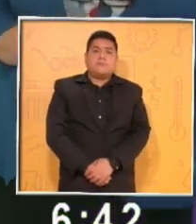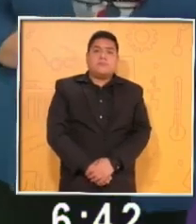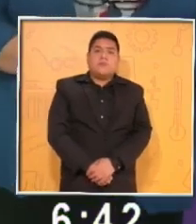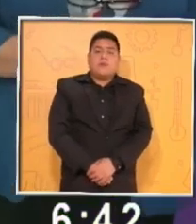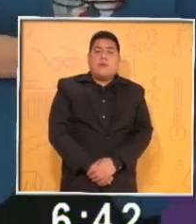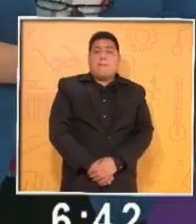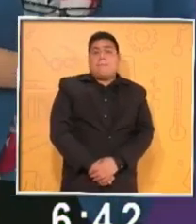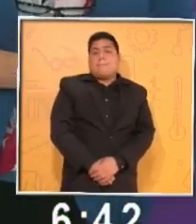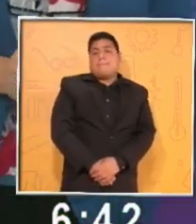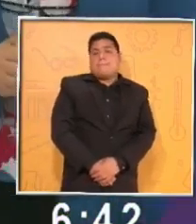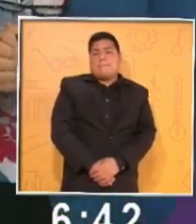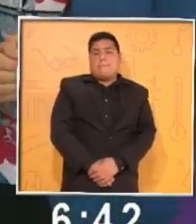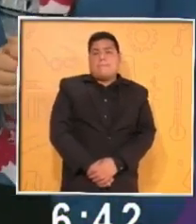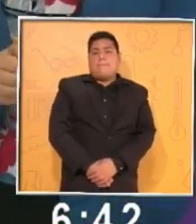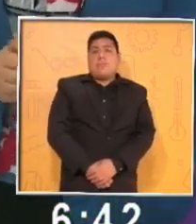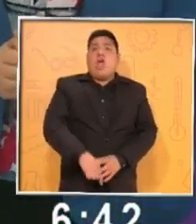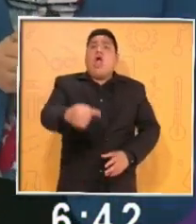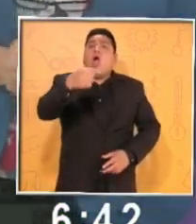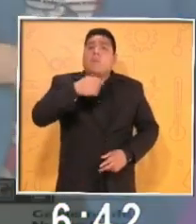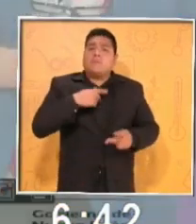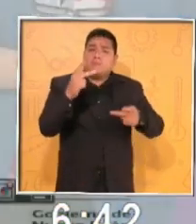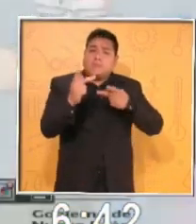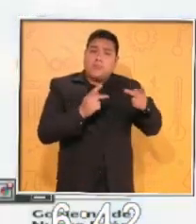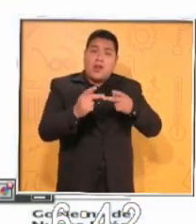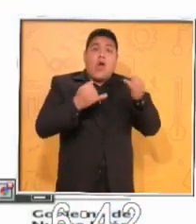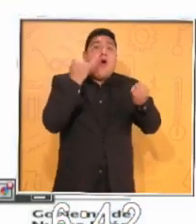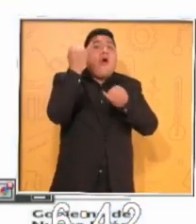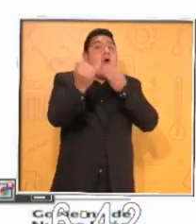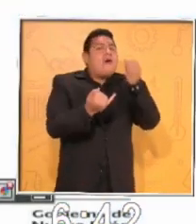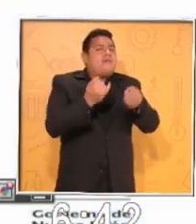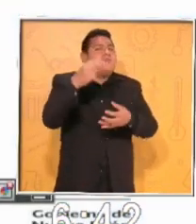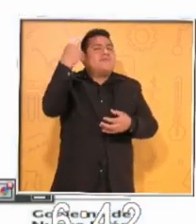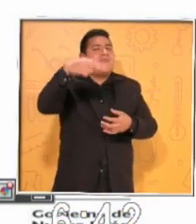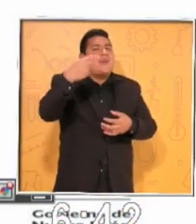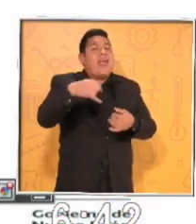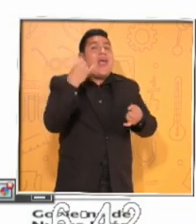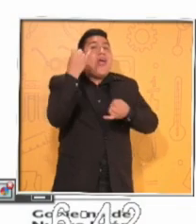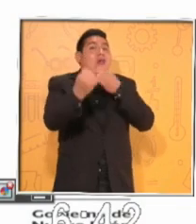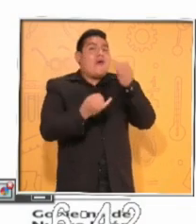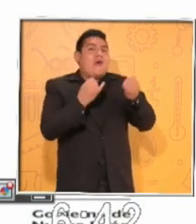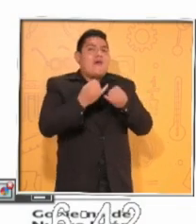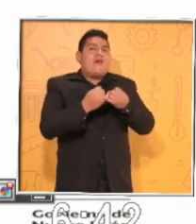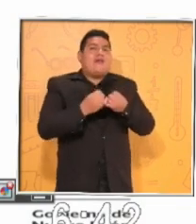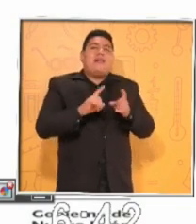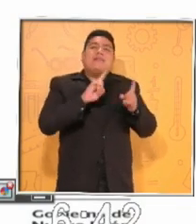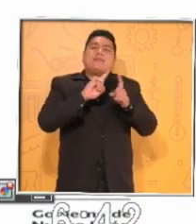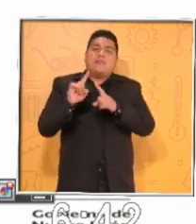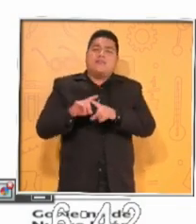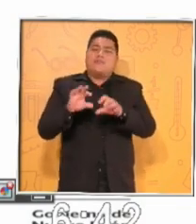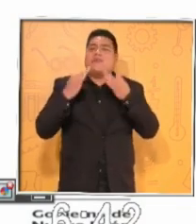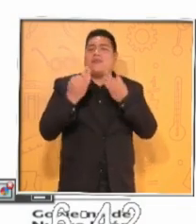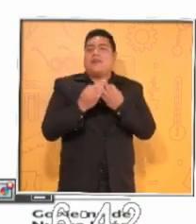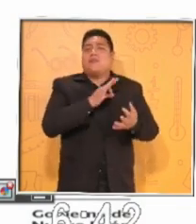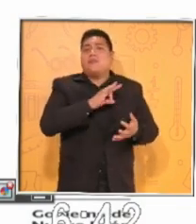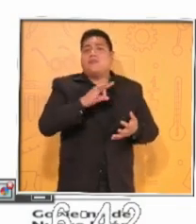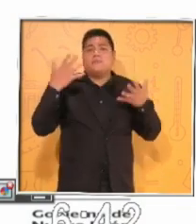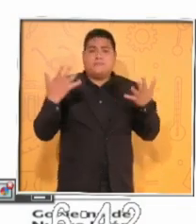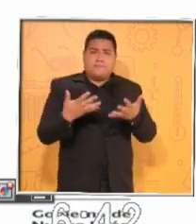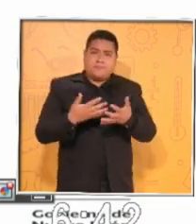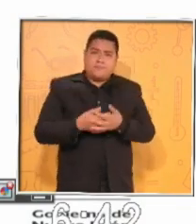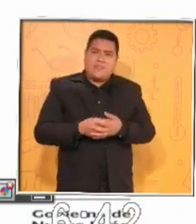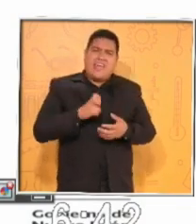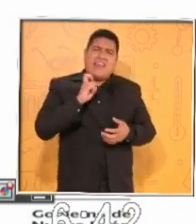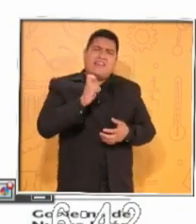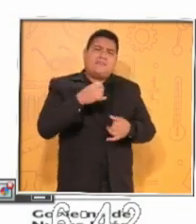Para eso, yo preparé un juego que llamé el juego de las estrategias. En este